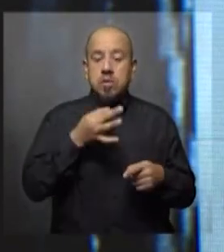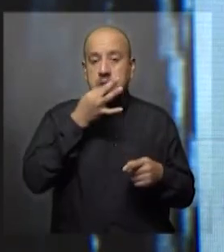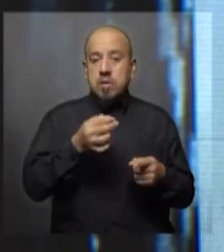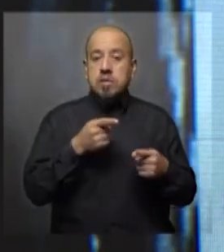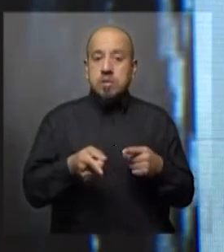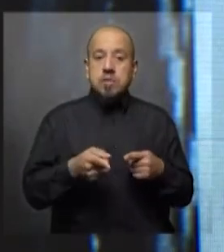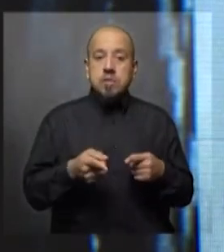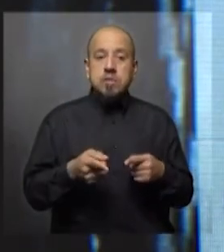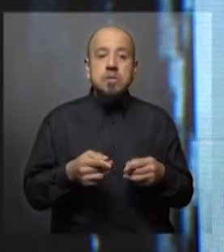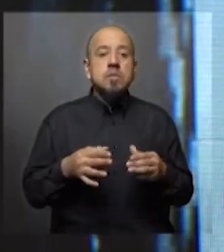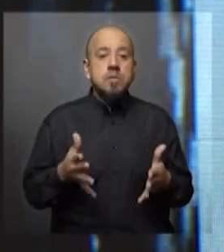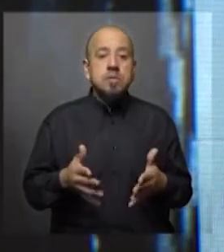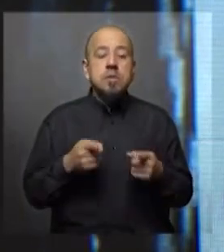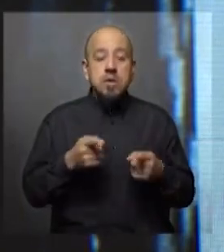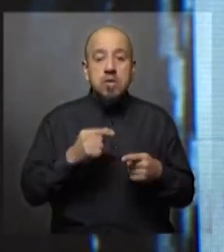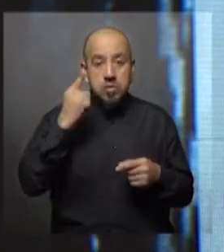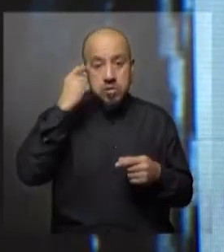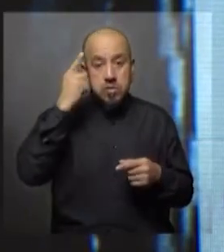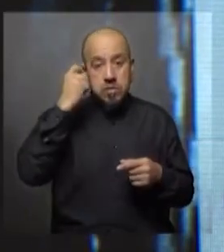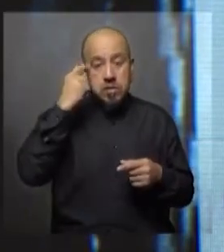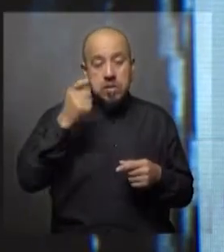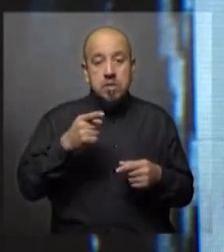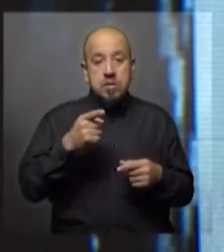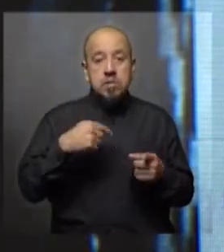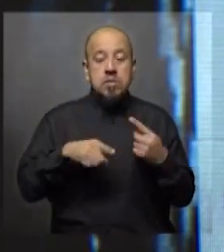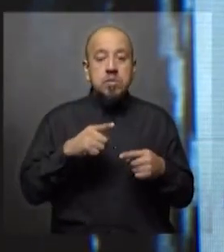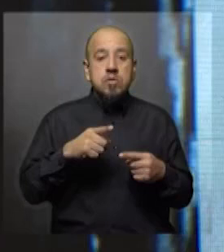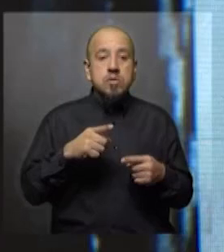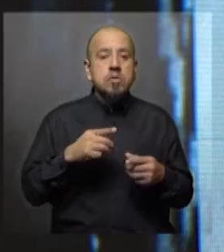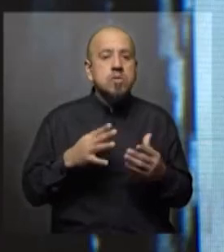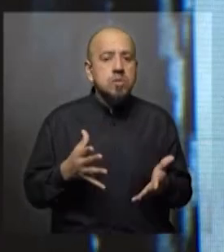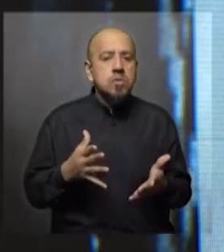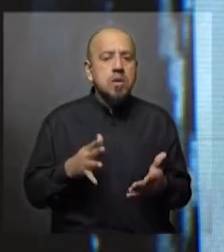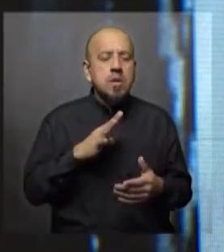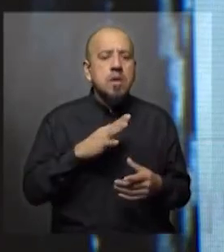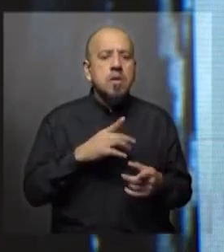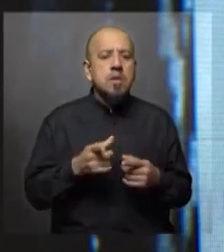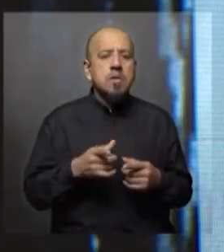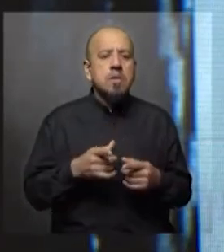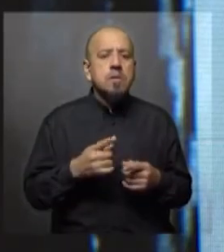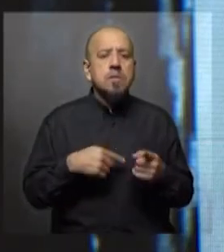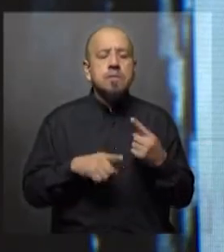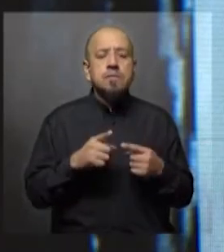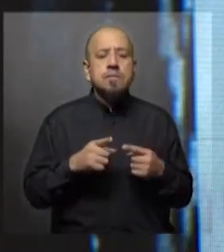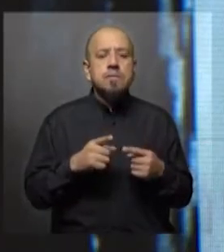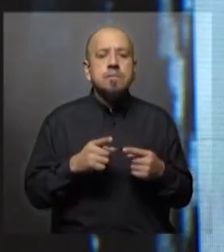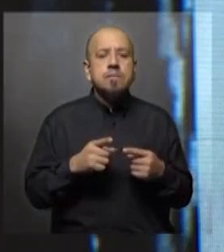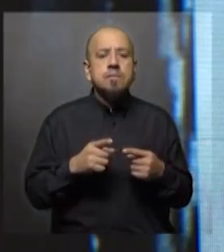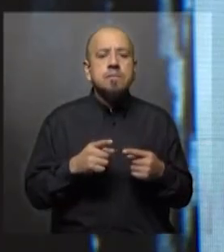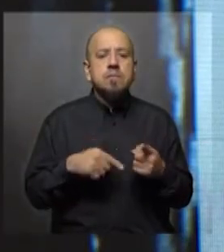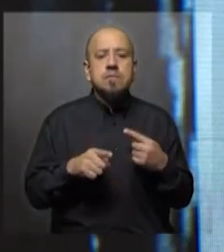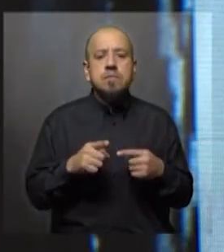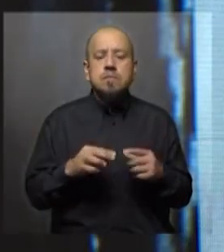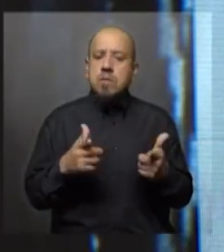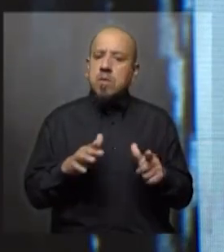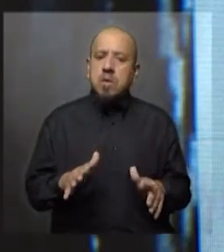arriba de la mesa que esto es experiencia esto Debería ser formativo Qué encontramos encontramos una respuesta que dice fuera